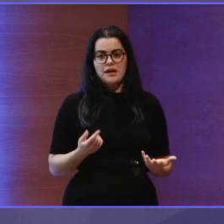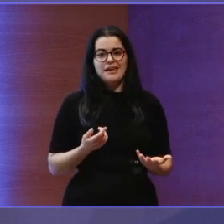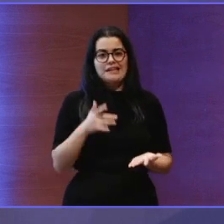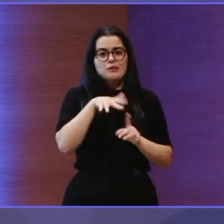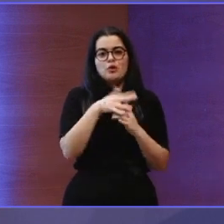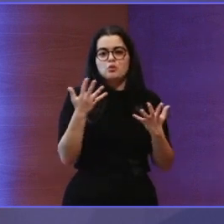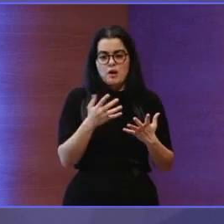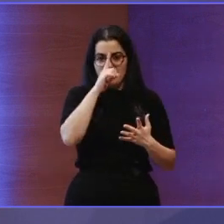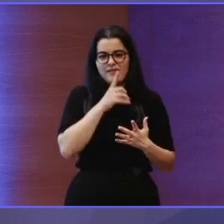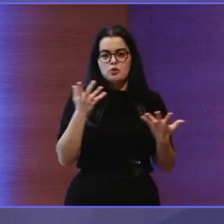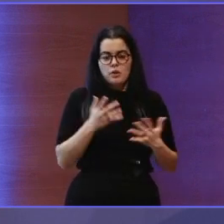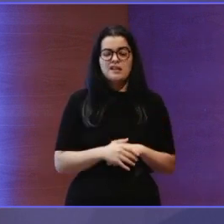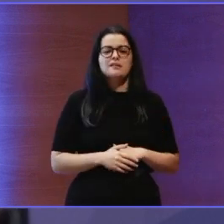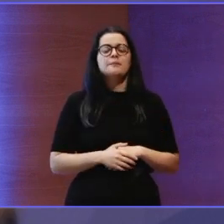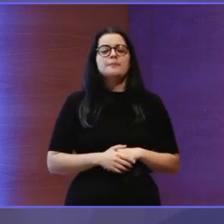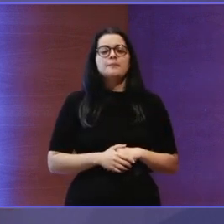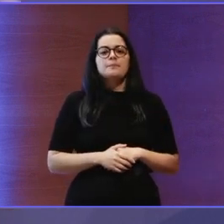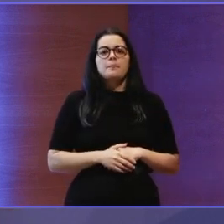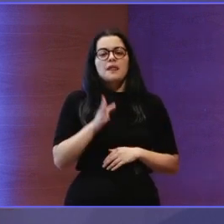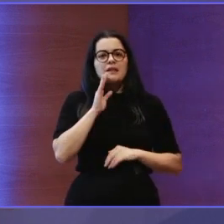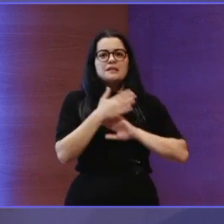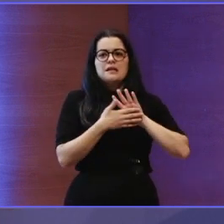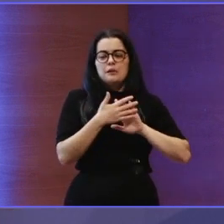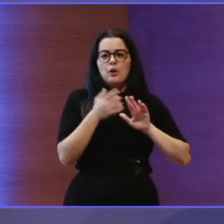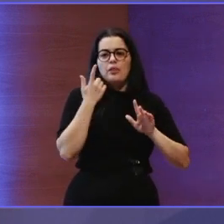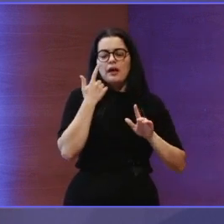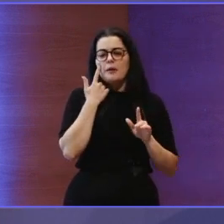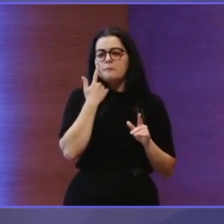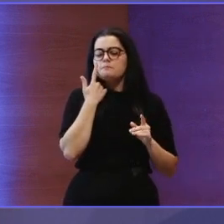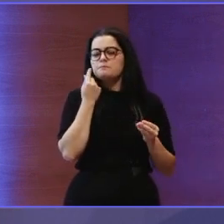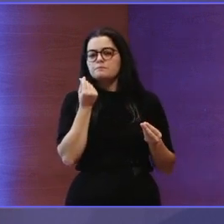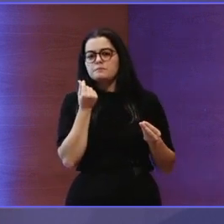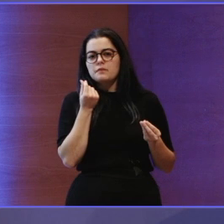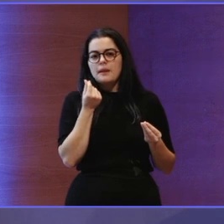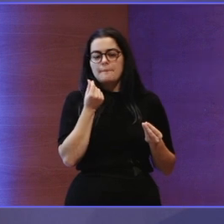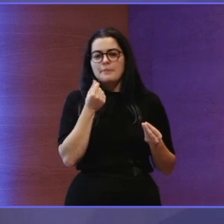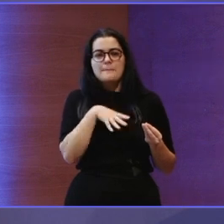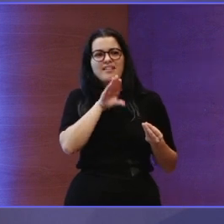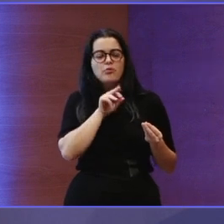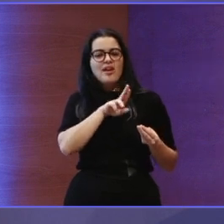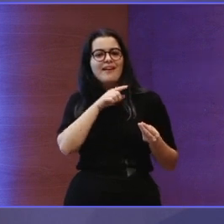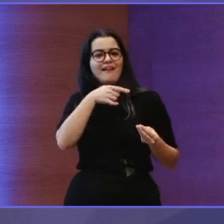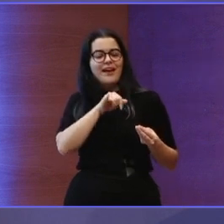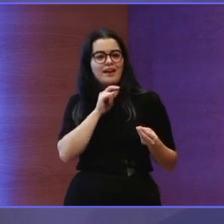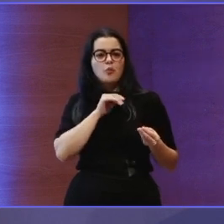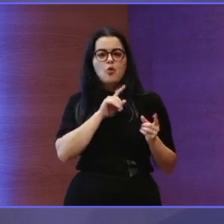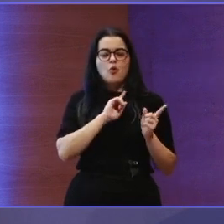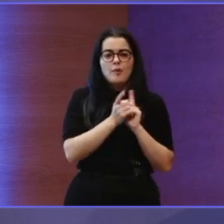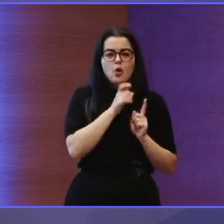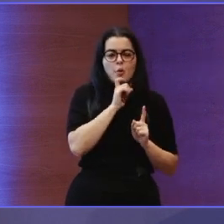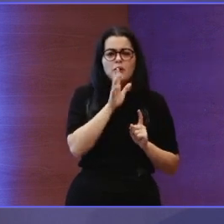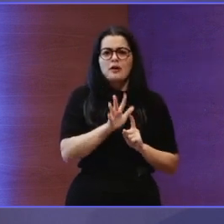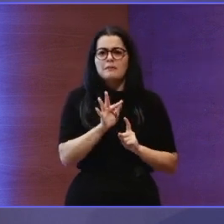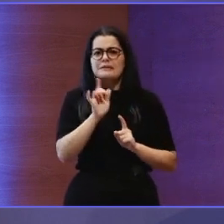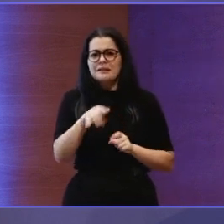dicho el análisis longitudinal de flujos de entrada y salida en la percepción de la rgi pero también en situaciones de pobreza y de